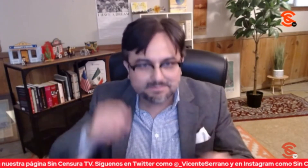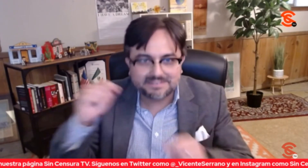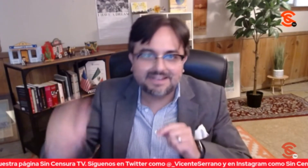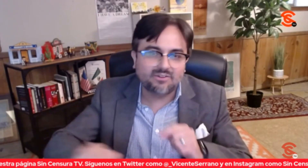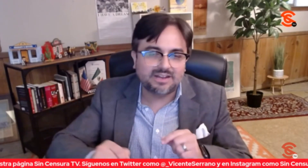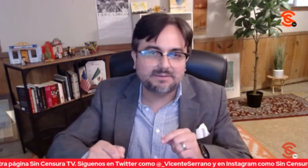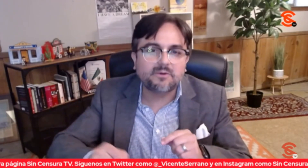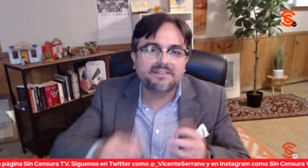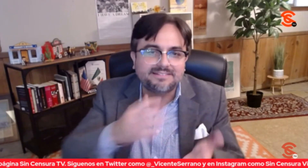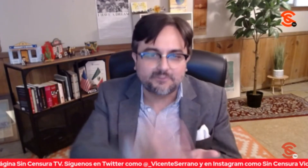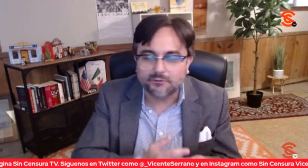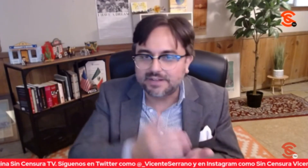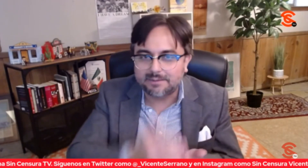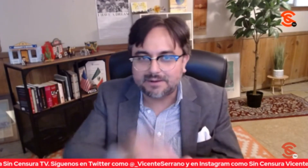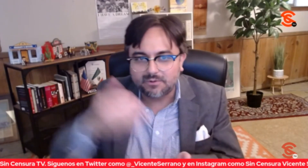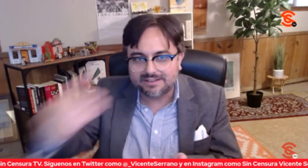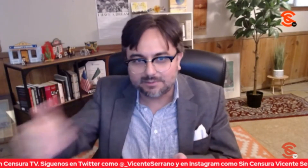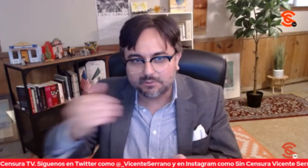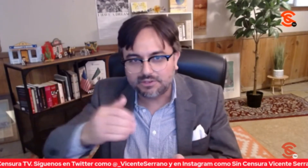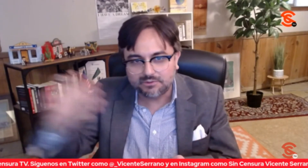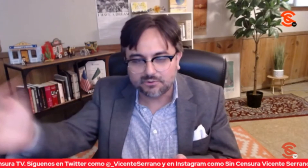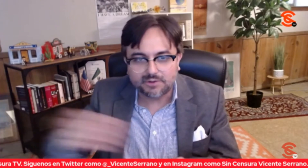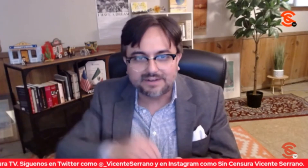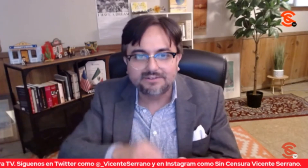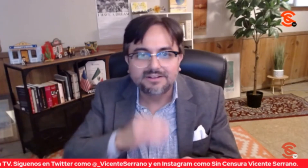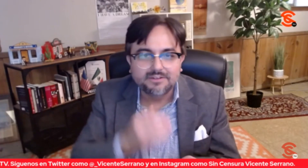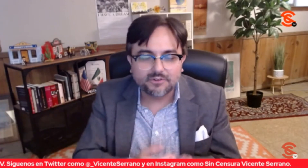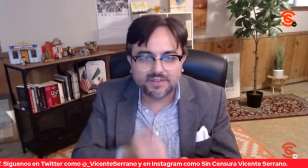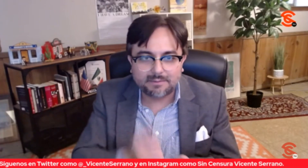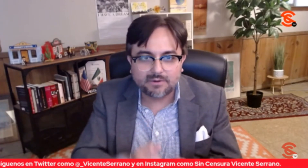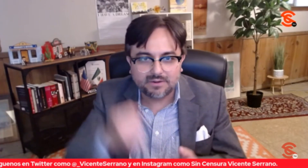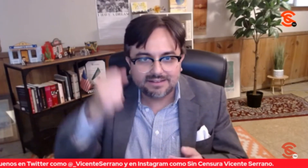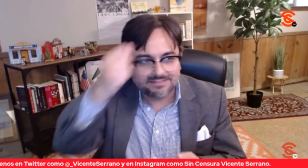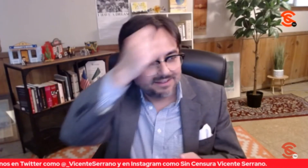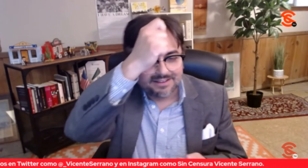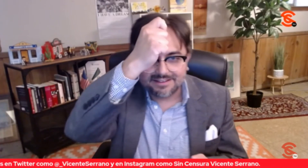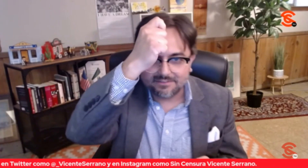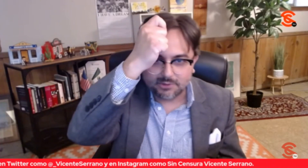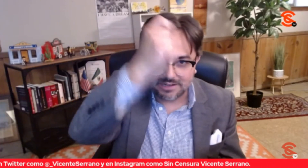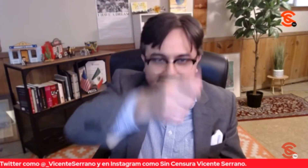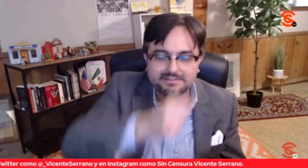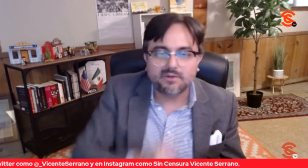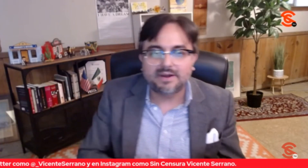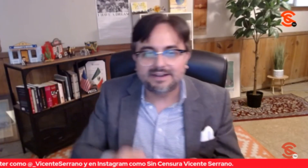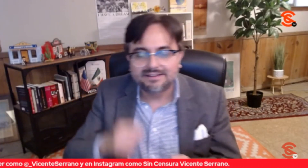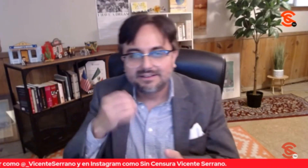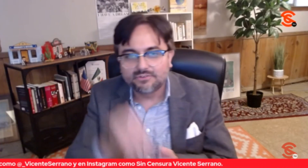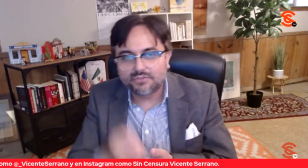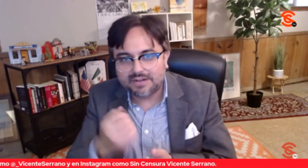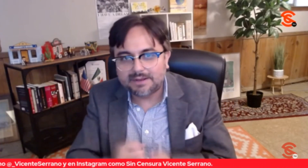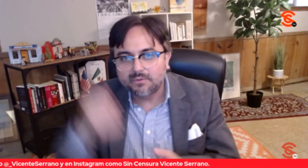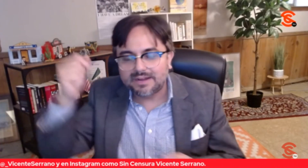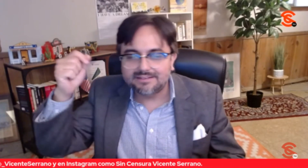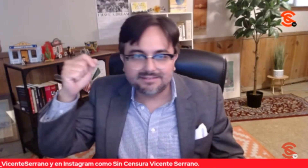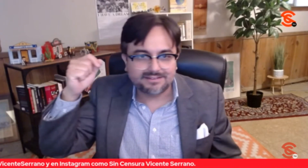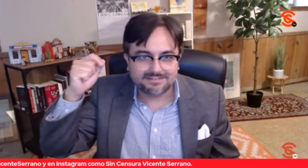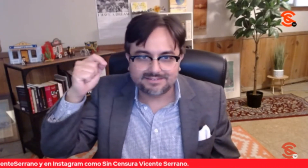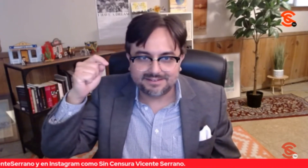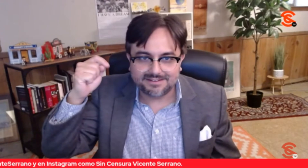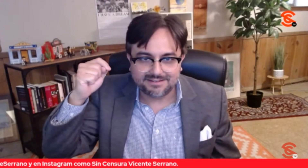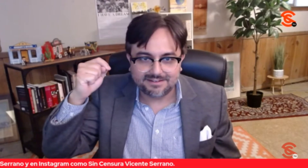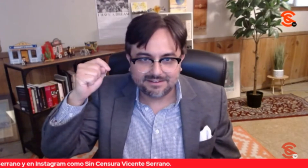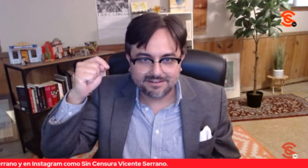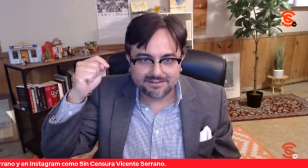Siempre saca lo de las vacunas. Es frontera, vacunas, Hermosillo, Sonora, ¿no? Frontera, vacunas, violencia en Tijuana. Frontera, vacunas,